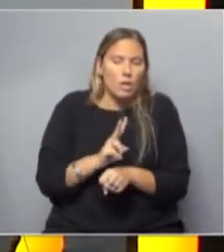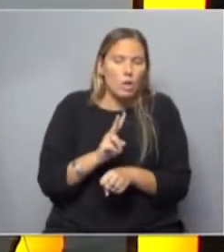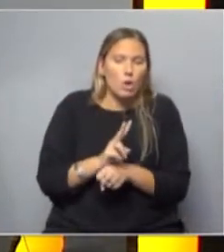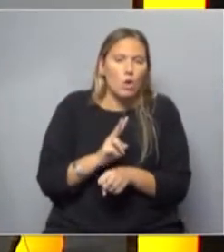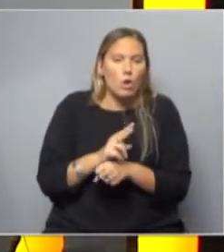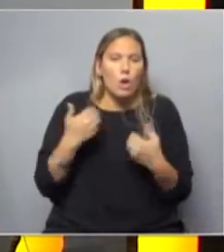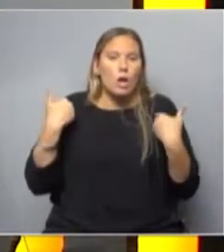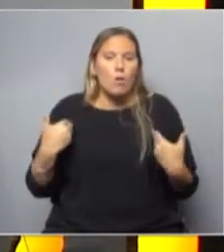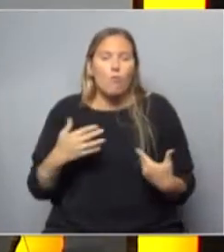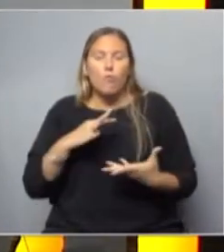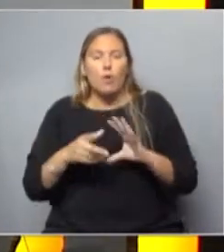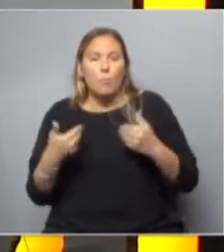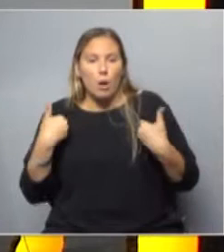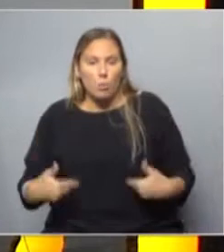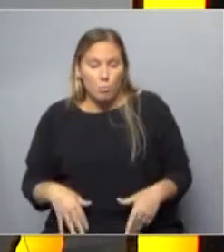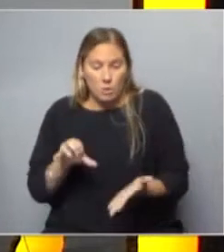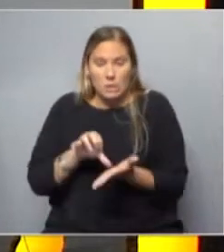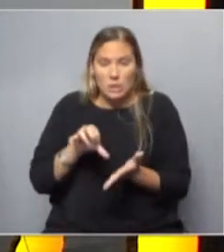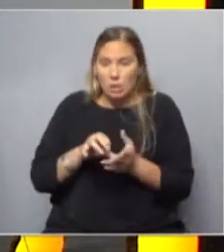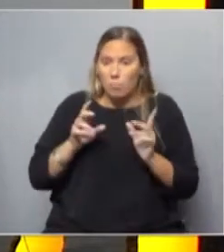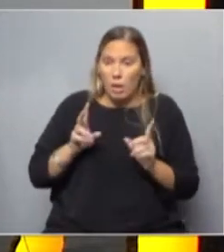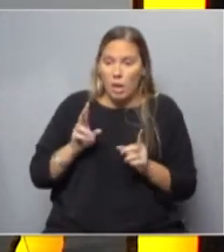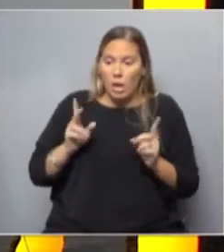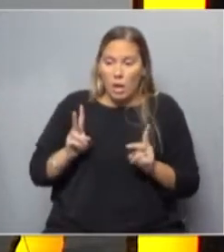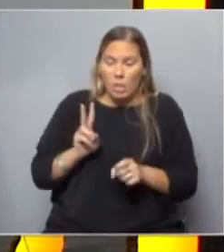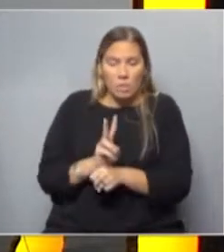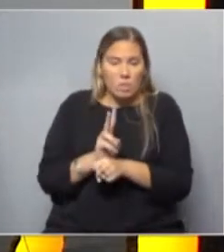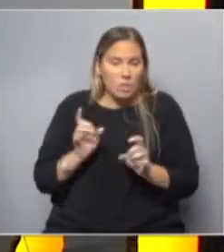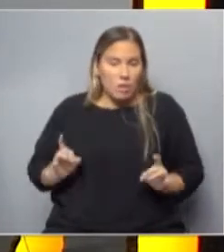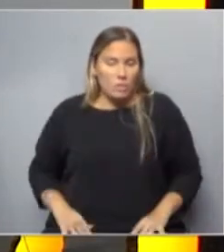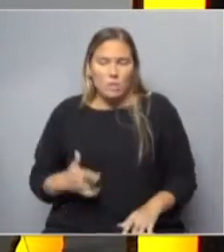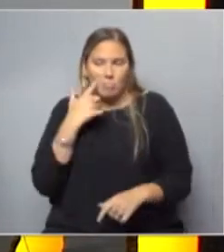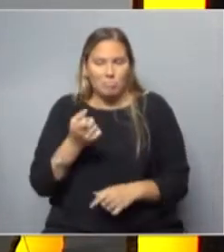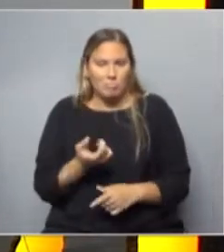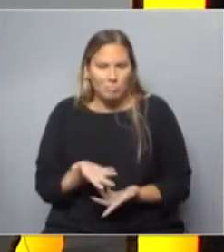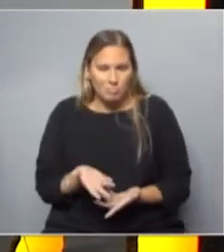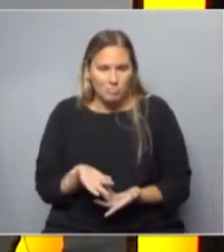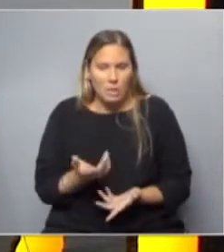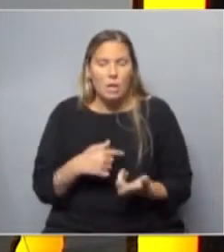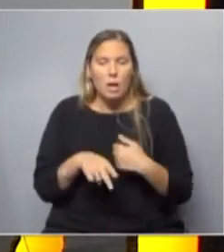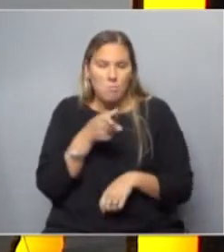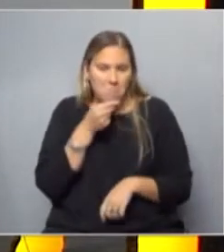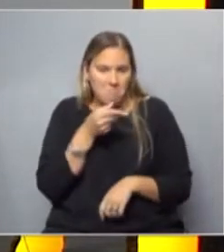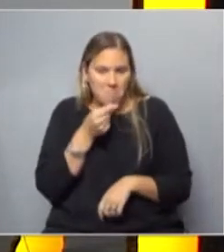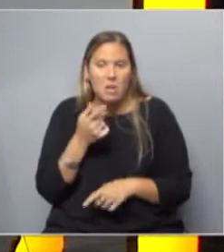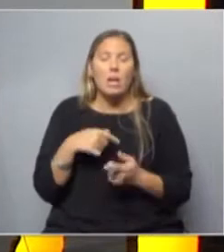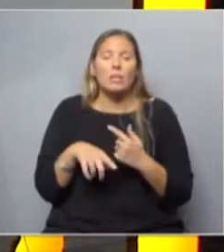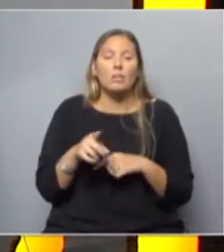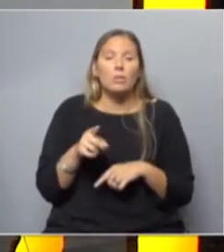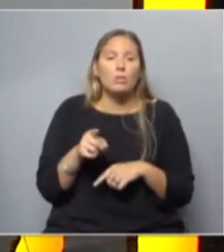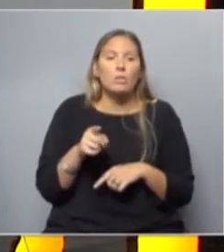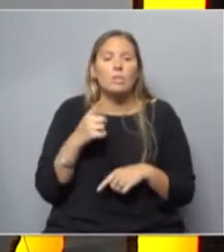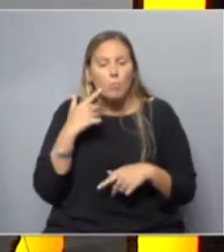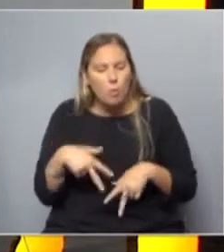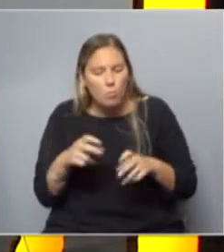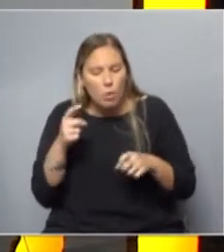celulares, de forma que nuestro sistema de defensa no la vea, ¿no? Y bueno, entonces lo que estamos estudiando es uno de esos